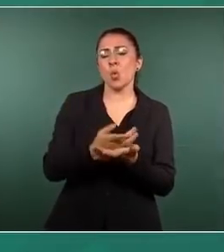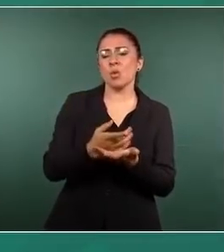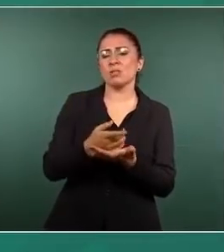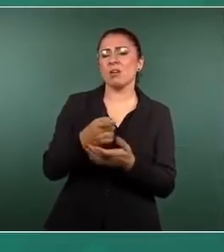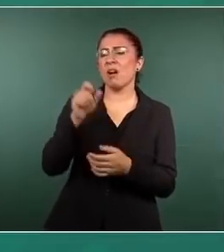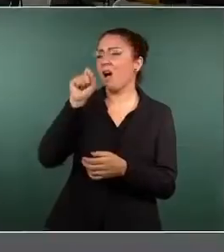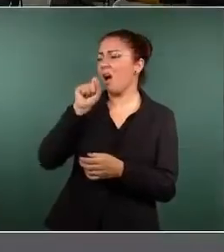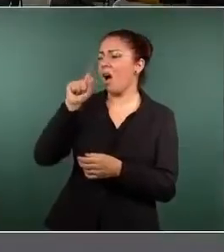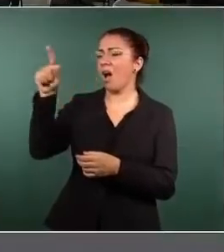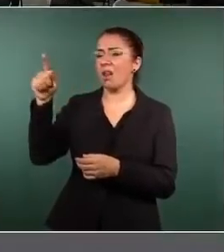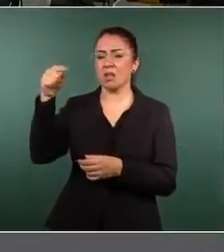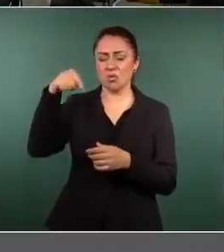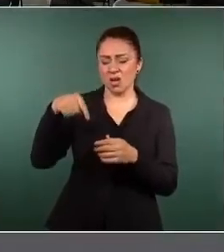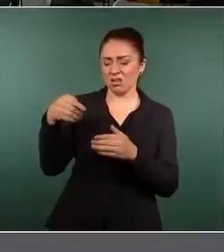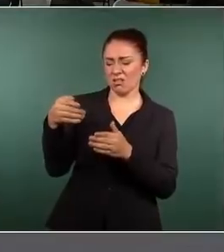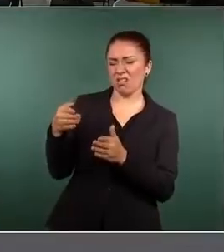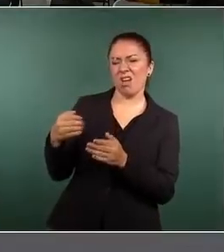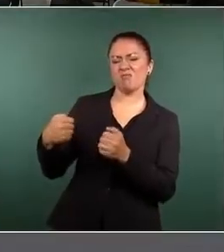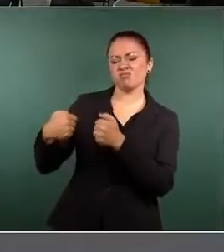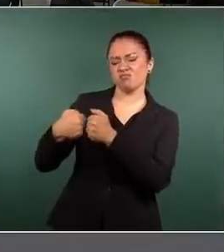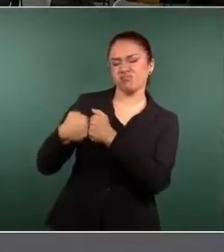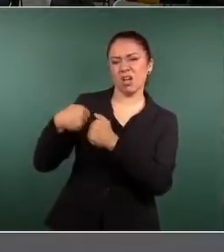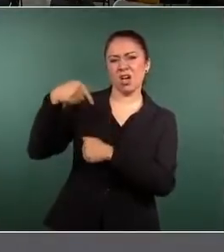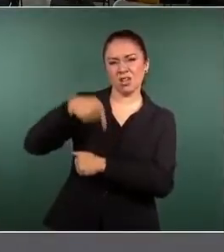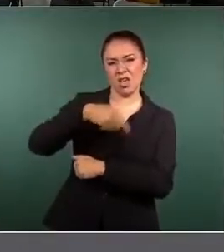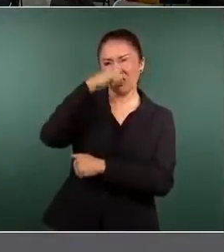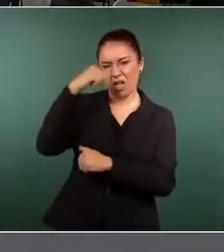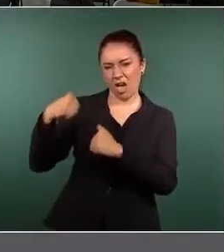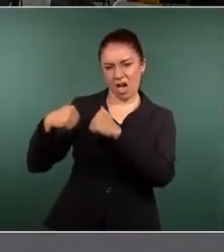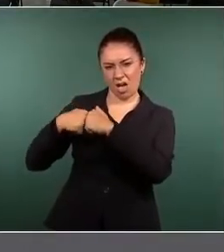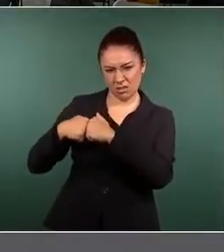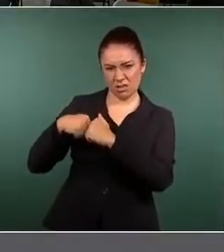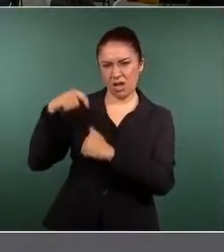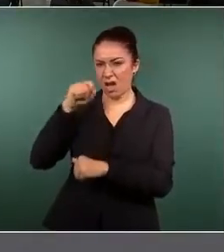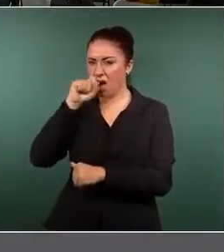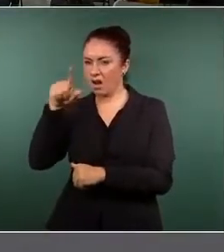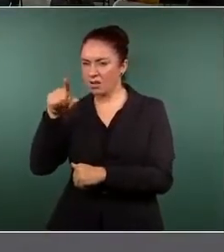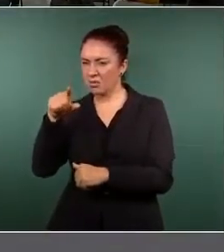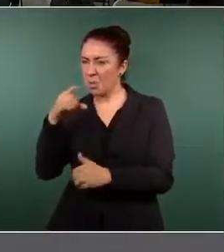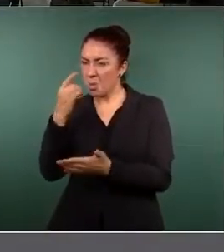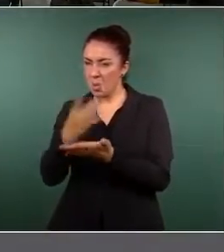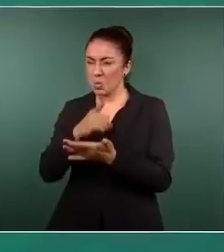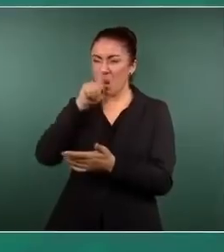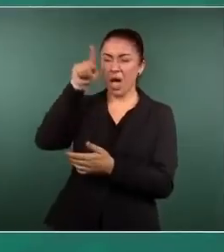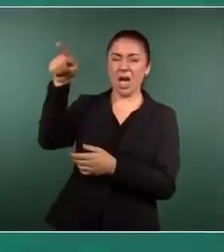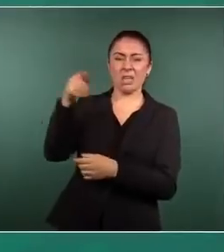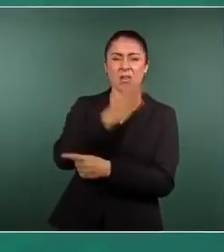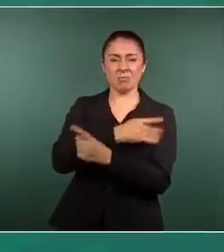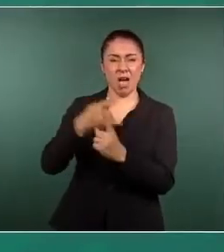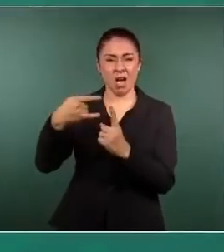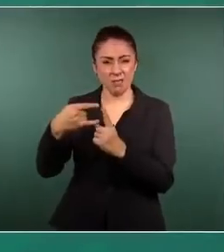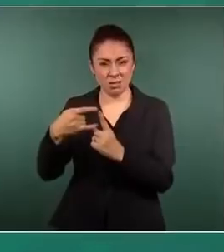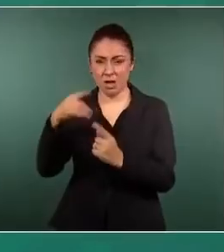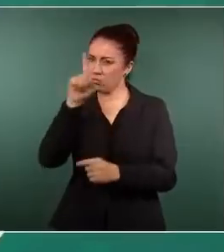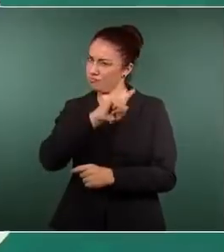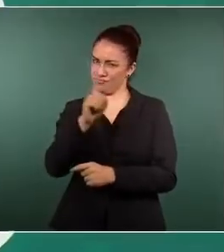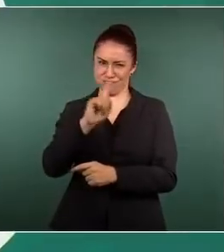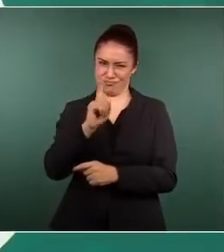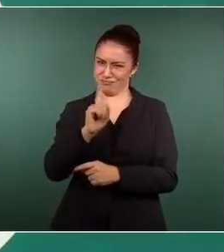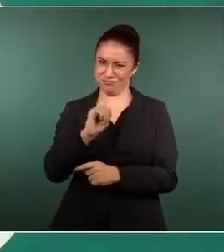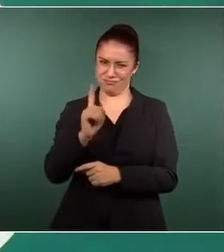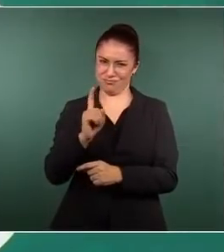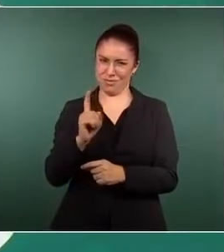estado no solo en bahía de banderas sino que se vaya